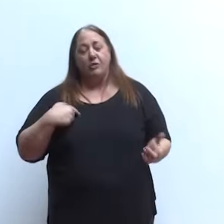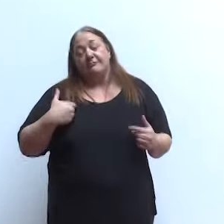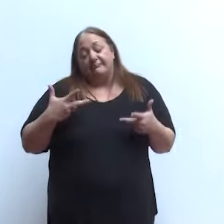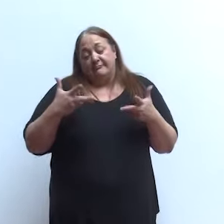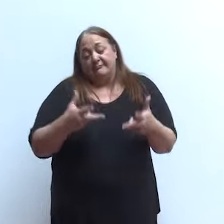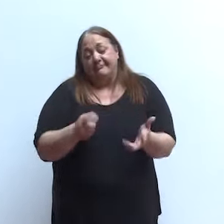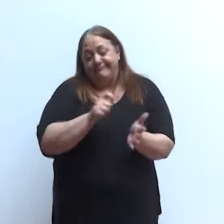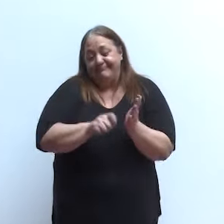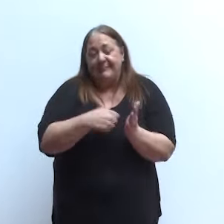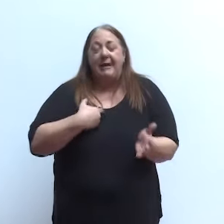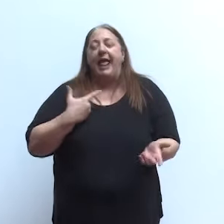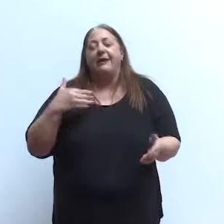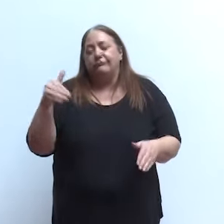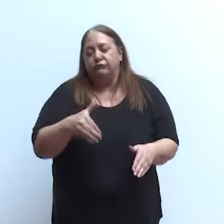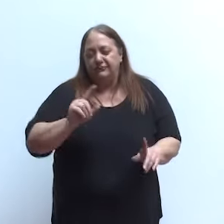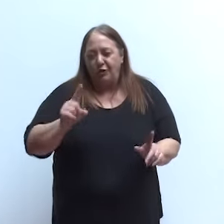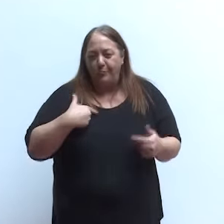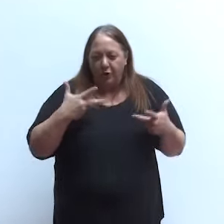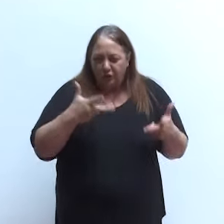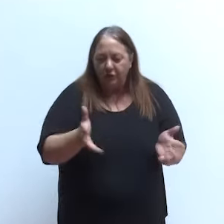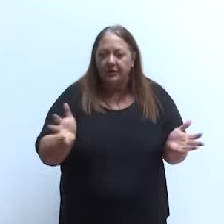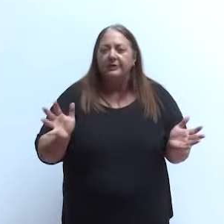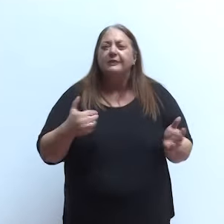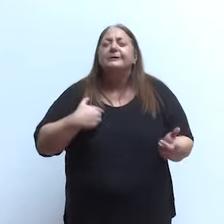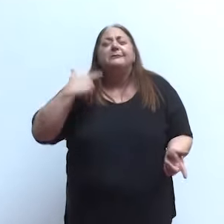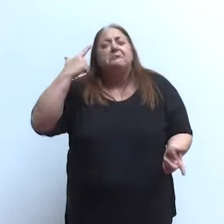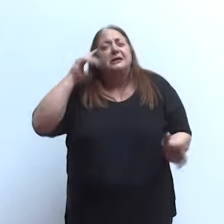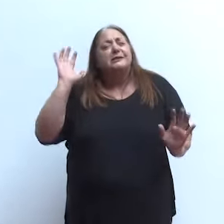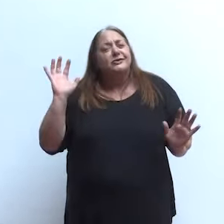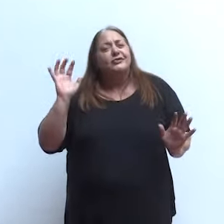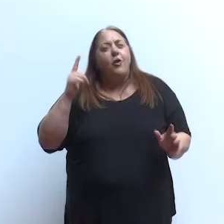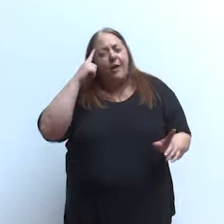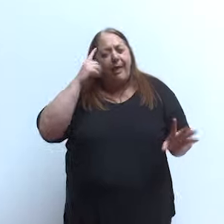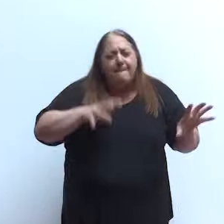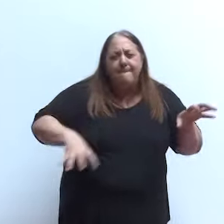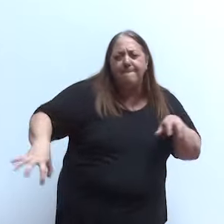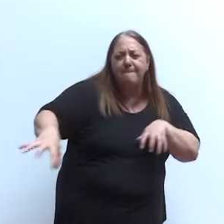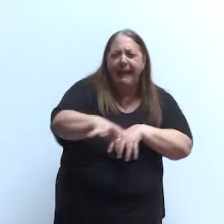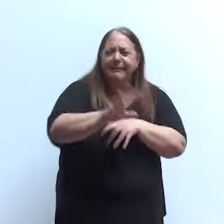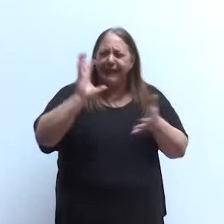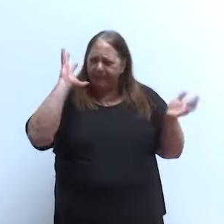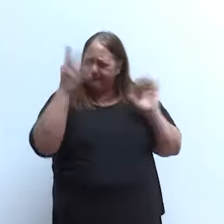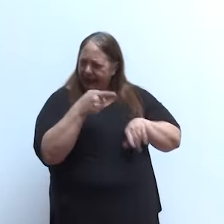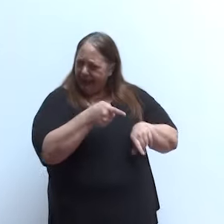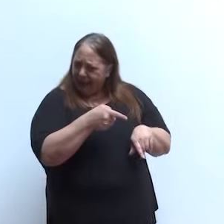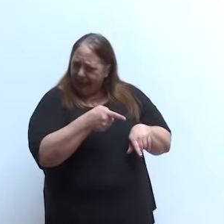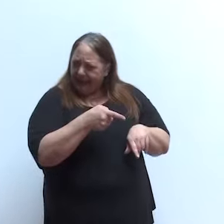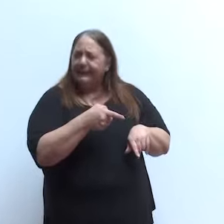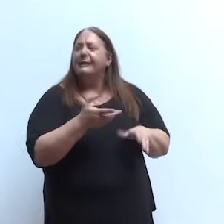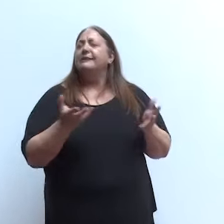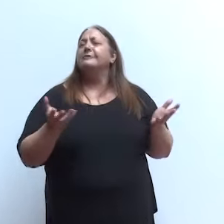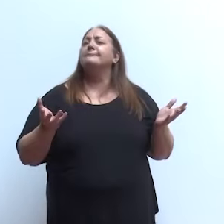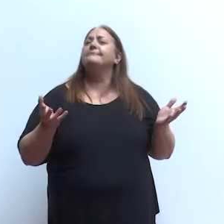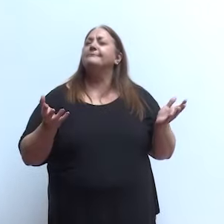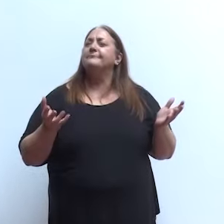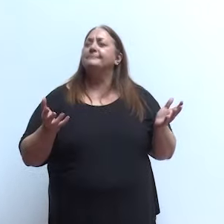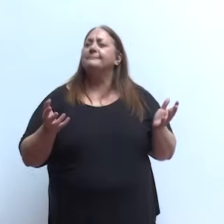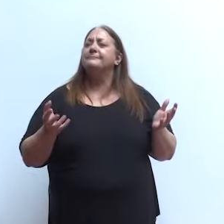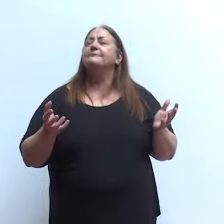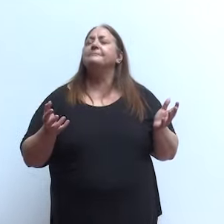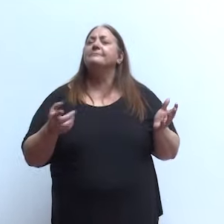demorarme es si me parece que la empatía que genera mi ley se debe a que conecta con